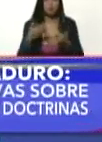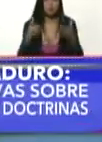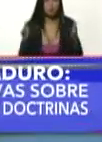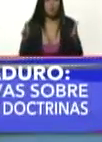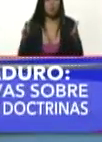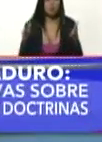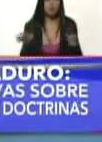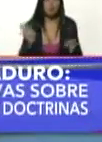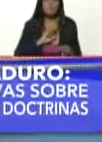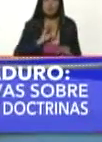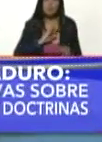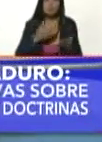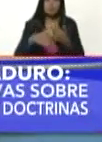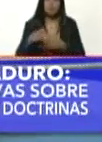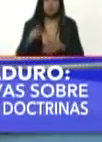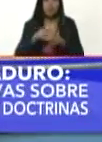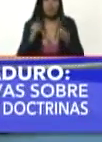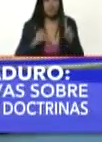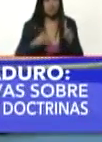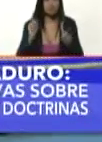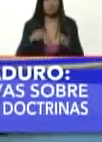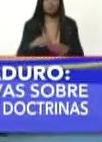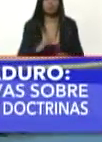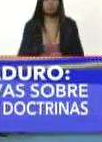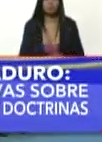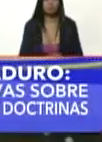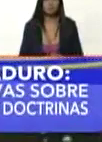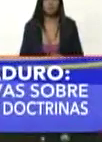y en particular contra el servicio eléctrico,